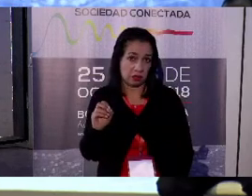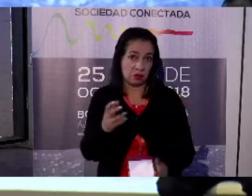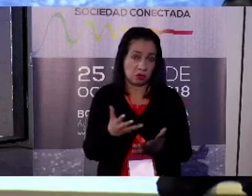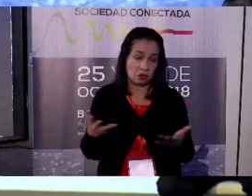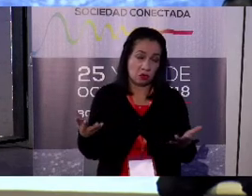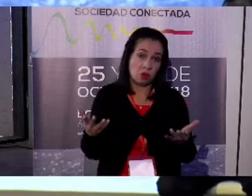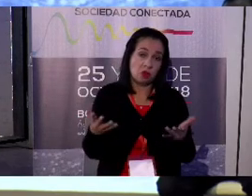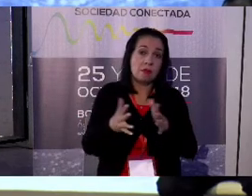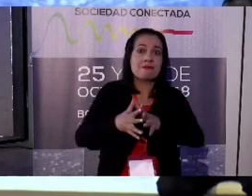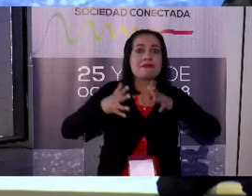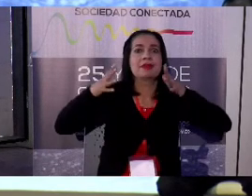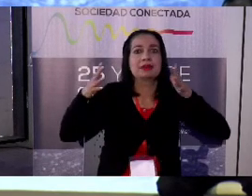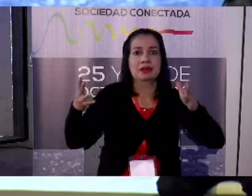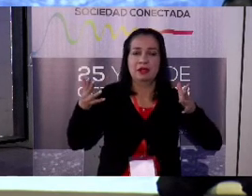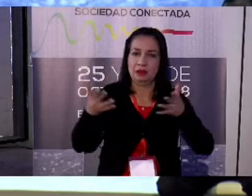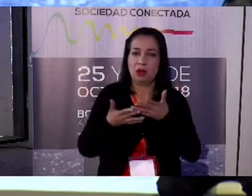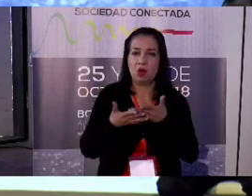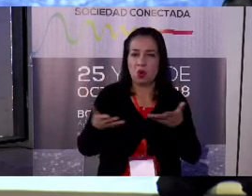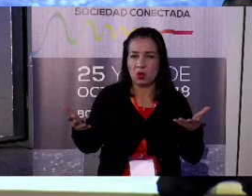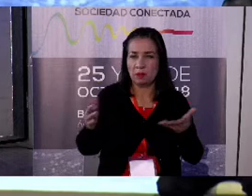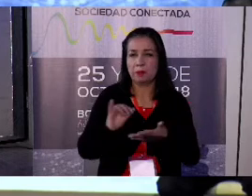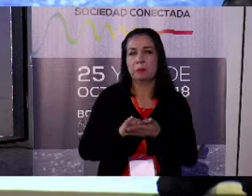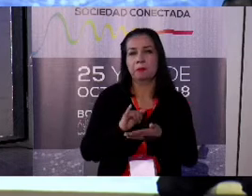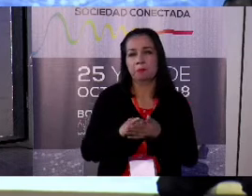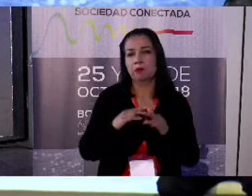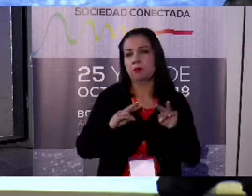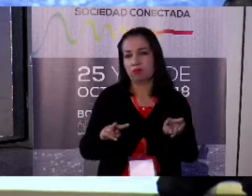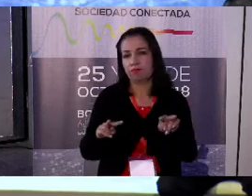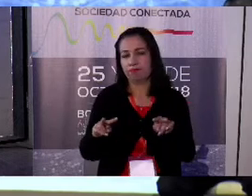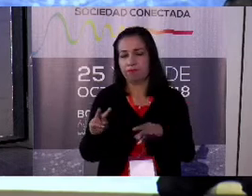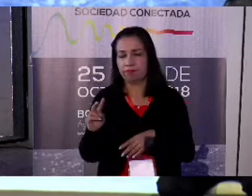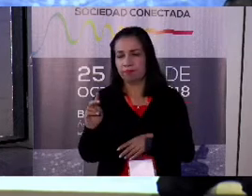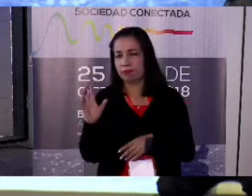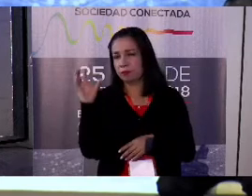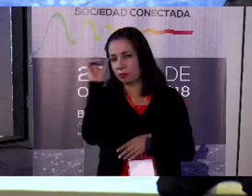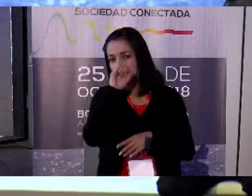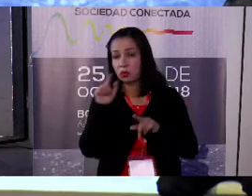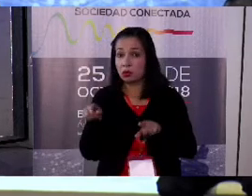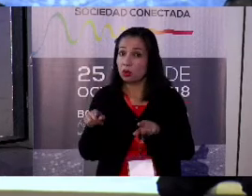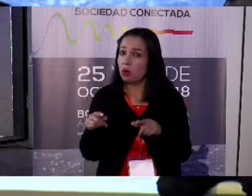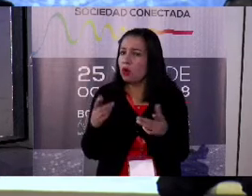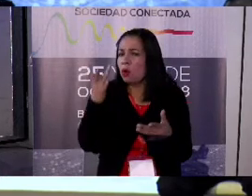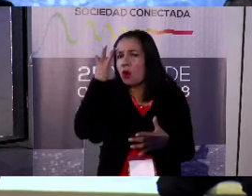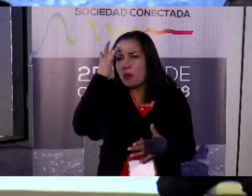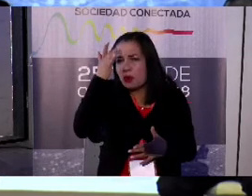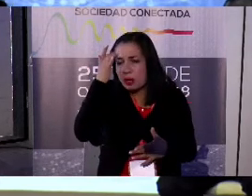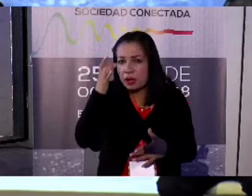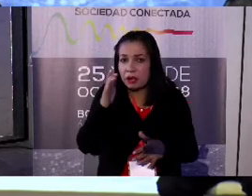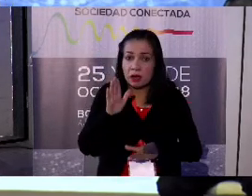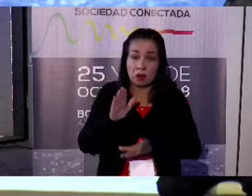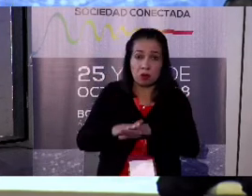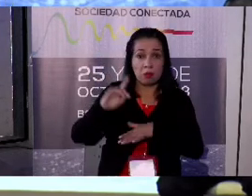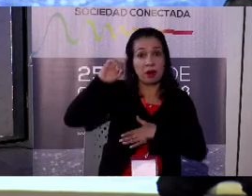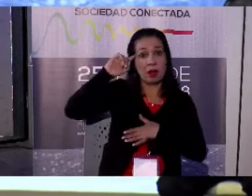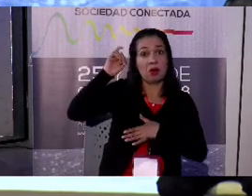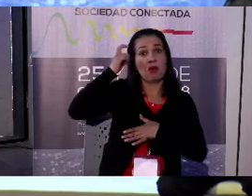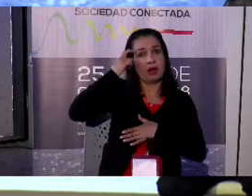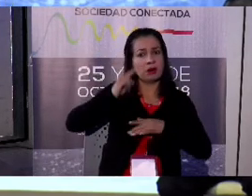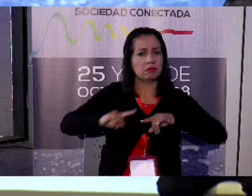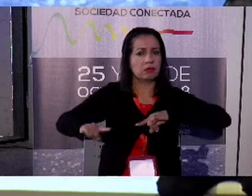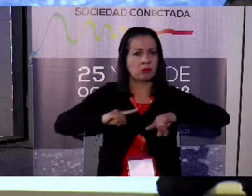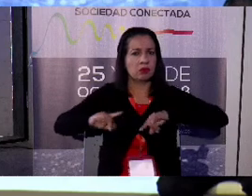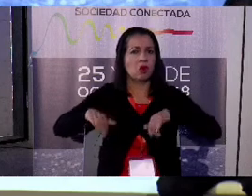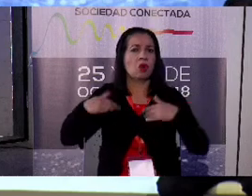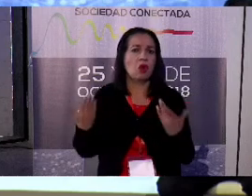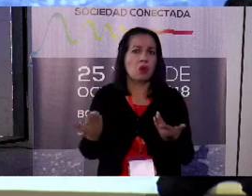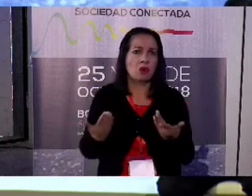agrandar las cosas entonces me pregunto Esto se debe a cómo se gobierna es el desinterés de los operadores o hay